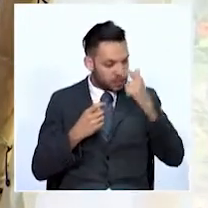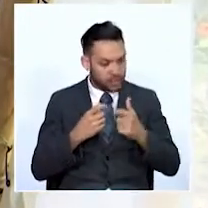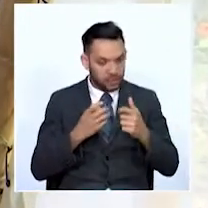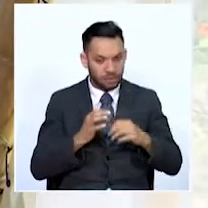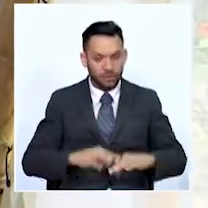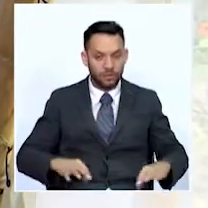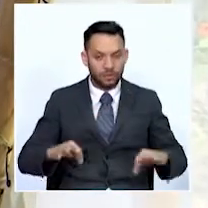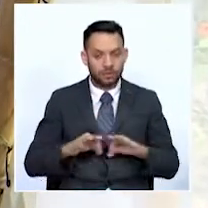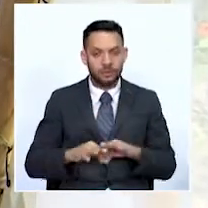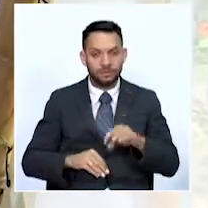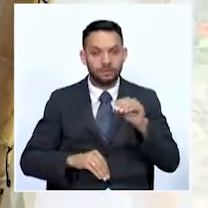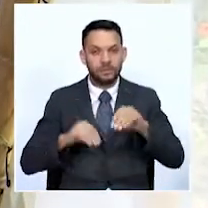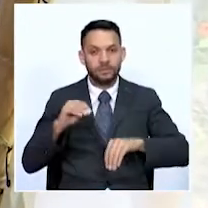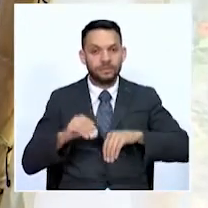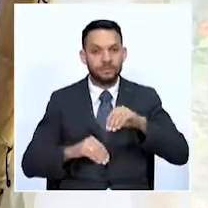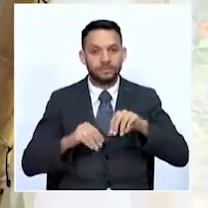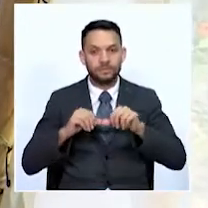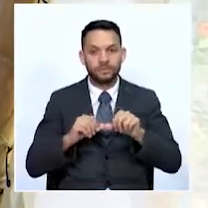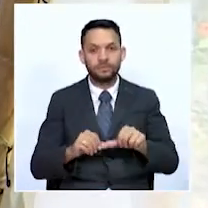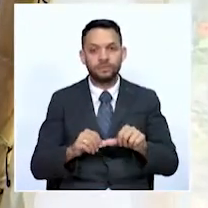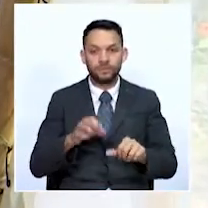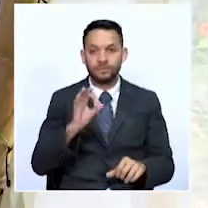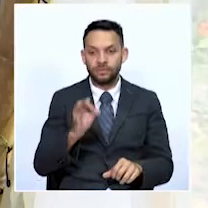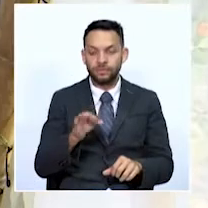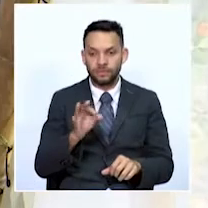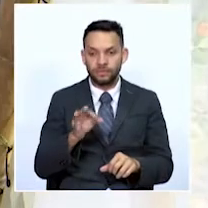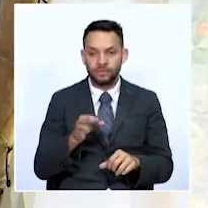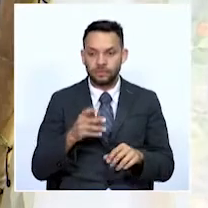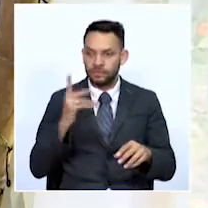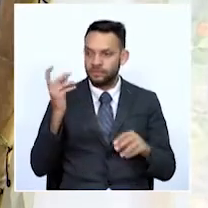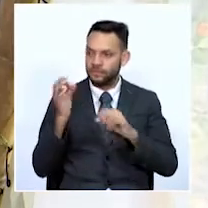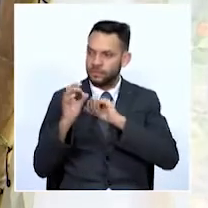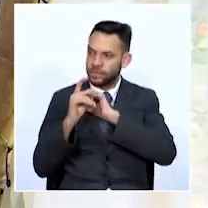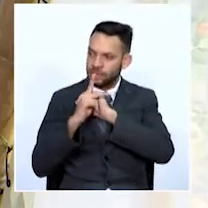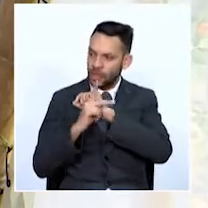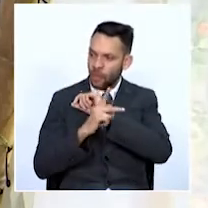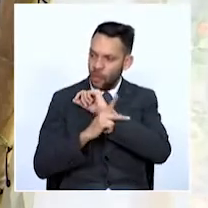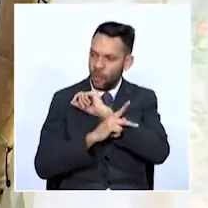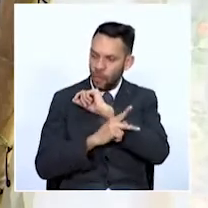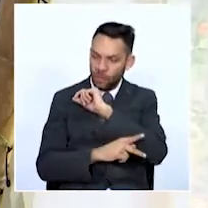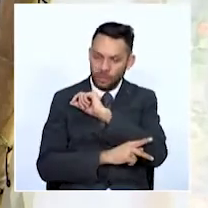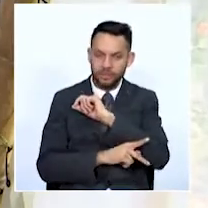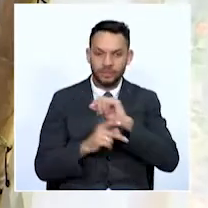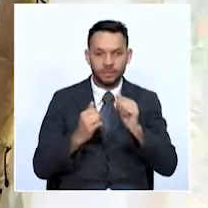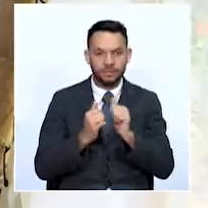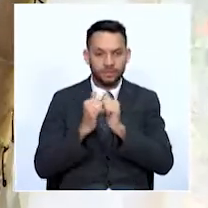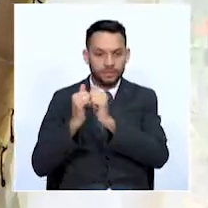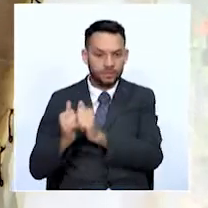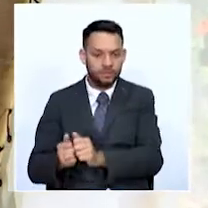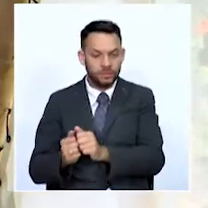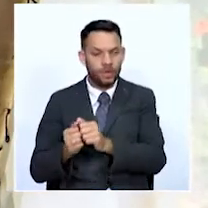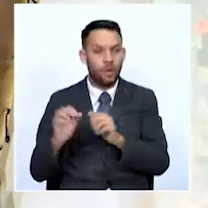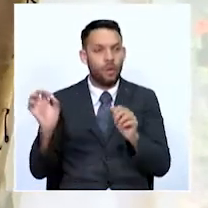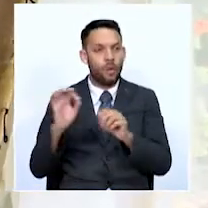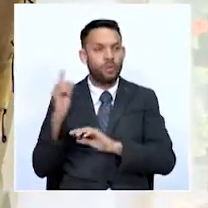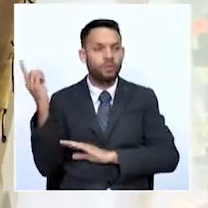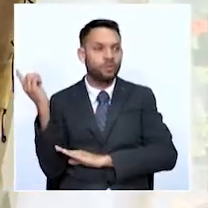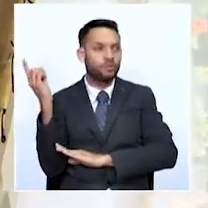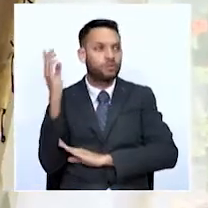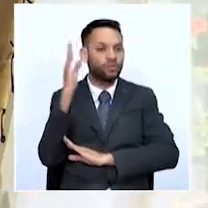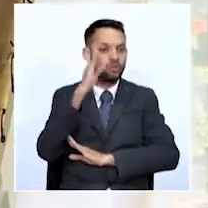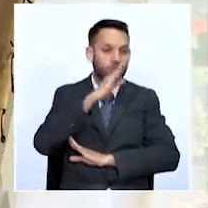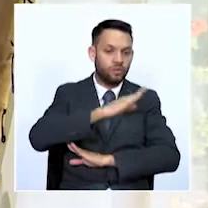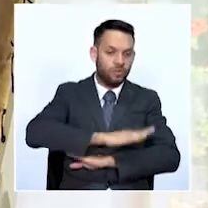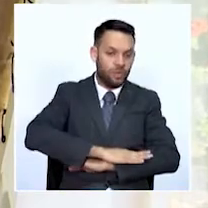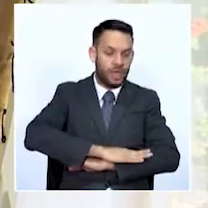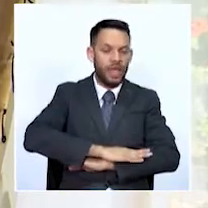Día para tu Salud siempre está apoyado de psicoterapia, y el Día para tu Salud tiene el complemento muy bonito que es el Día para tu Alma, porque